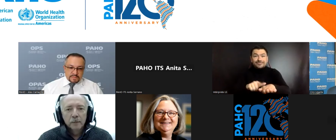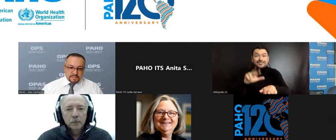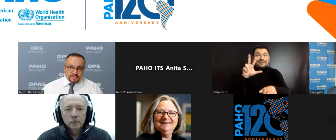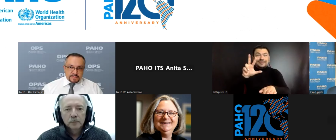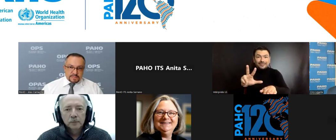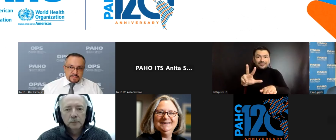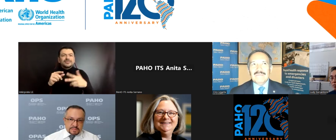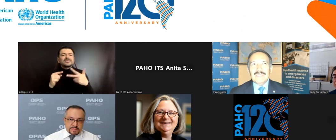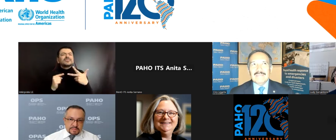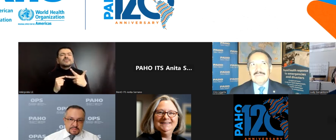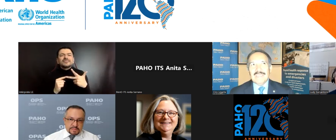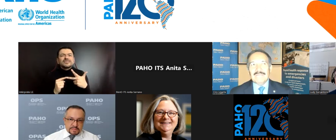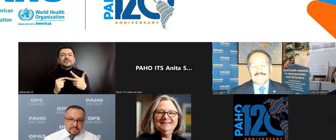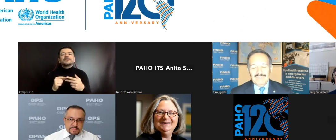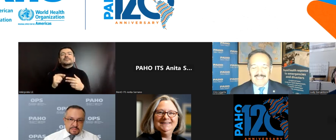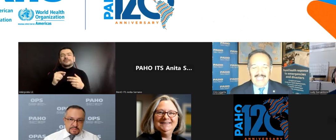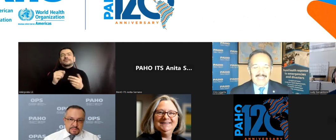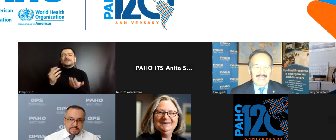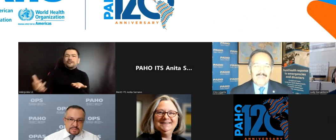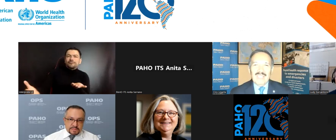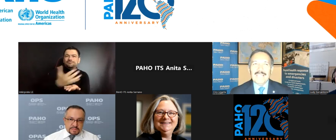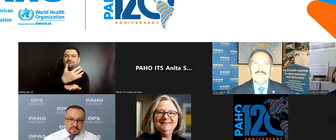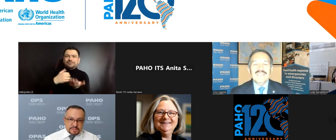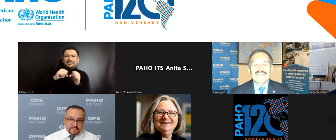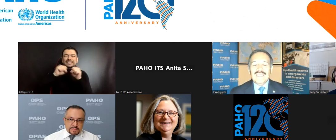salud resilientes en la recolección de evidencia.